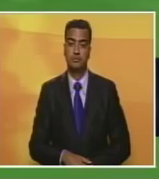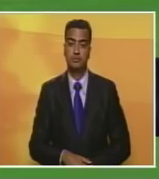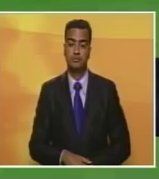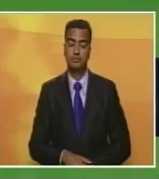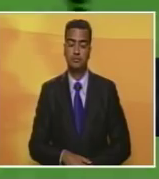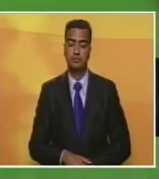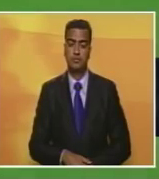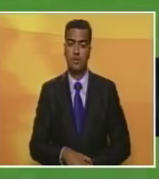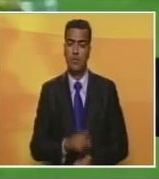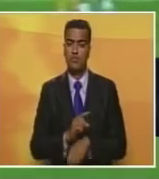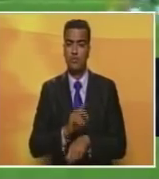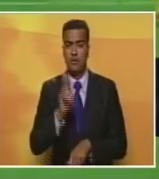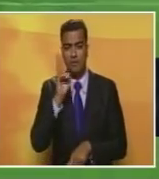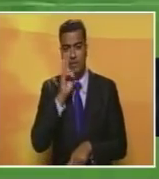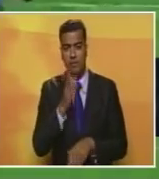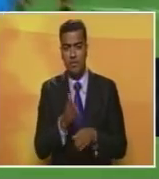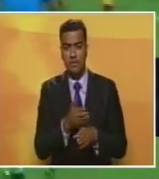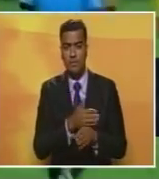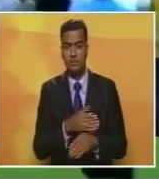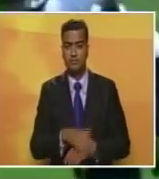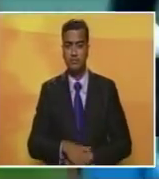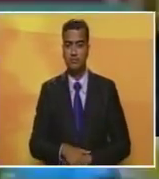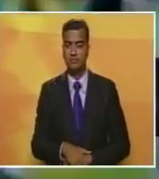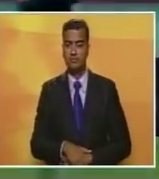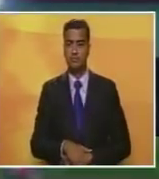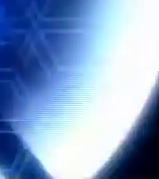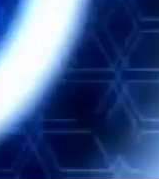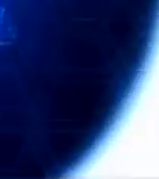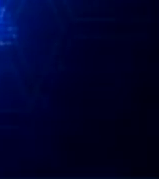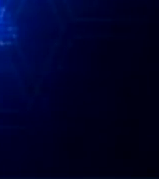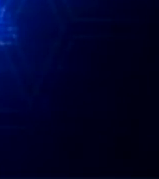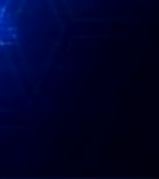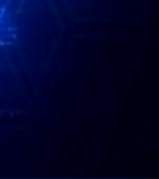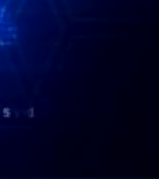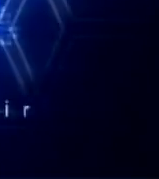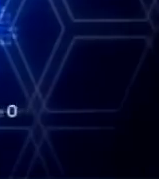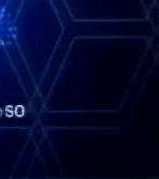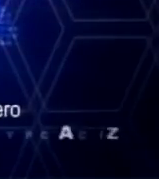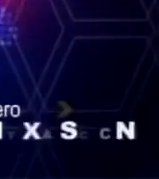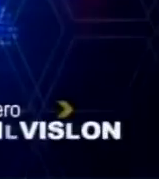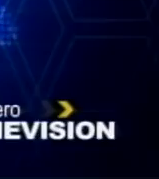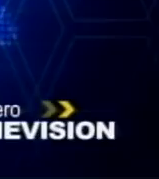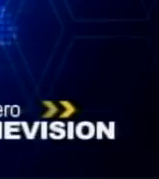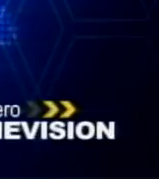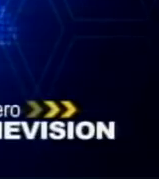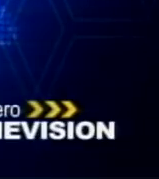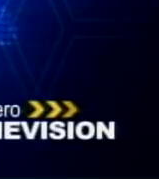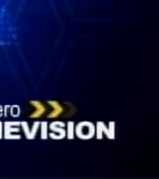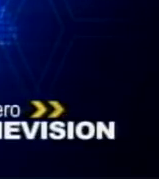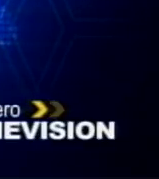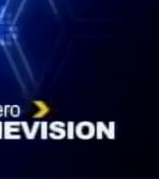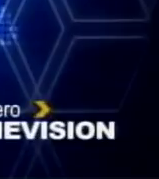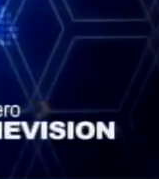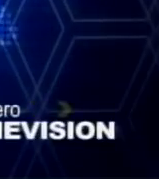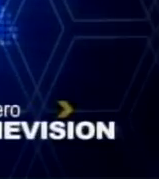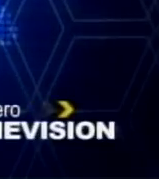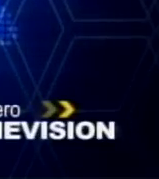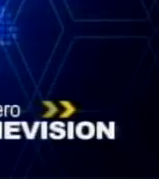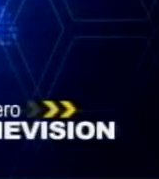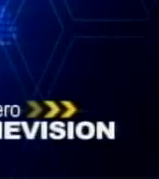Muchísimas gracias, Carielis. Hacemos una nueva pausa, pero al regreso, inicio prometedor. Carabobo Fútbol Club